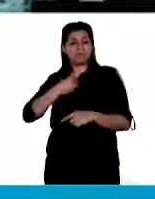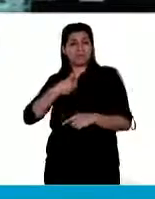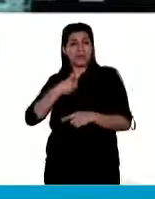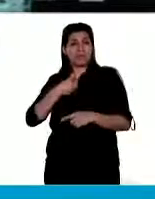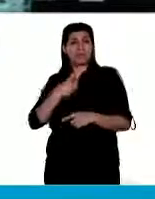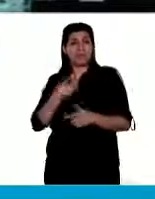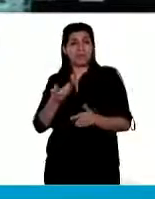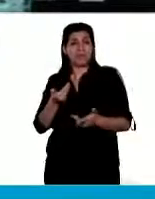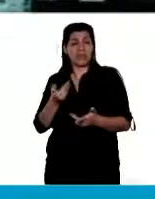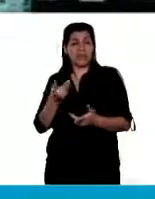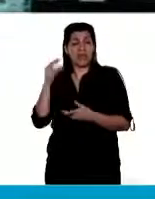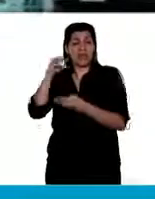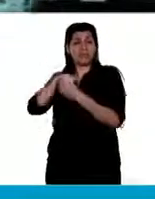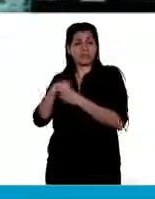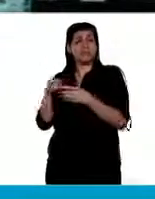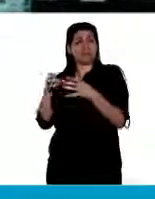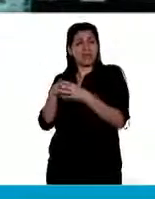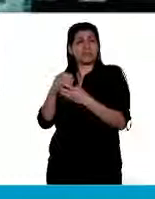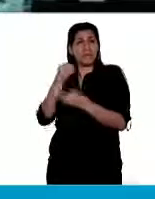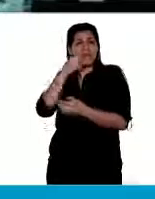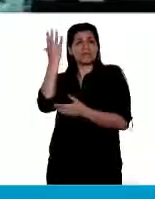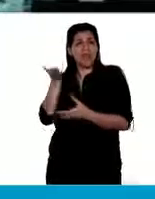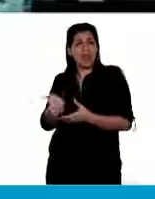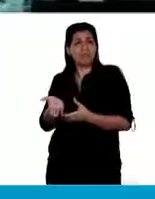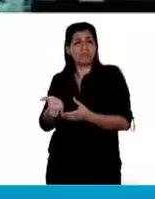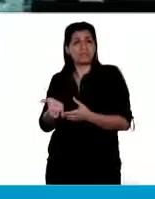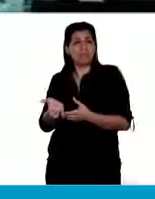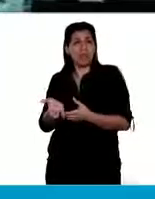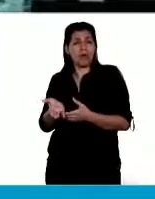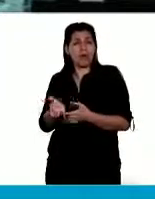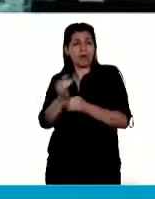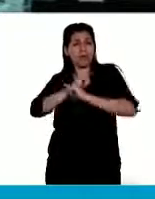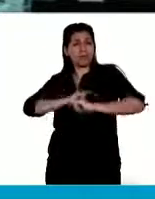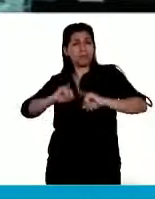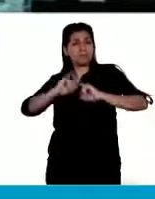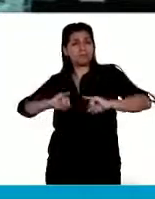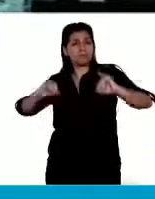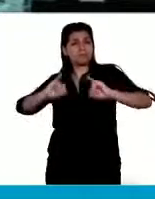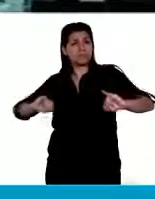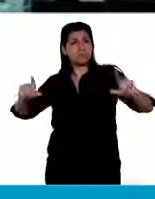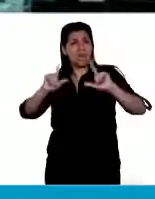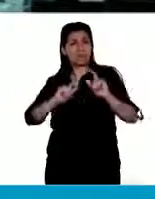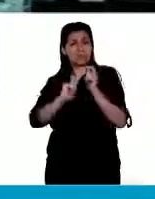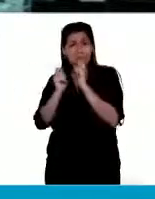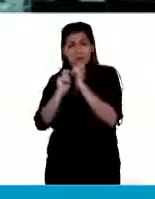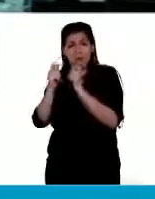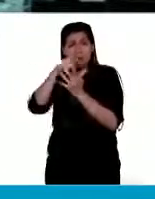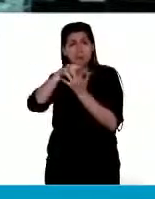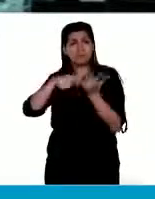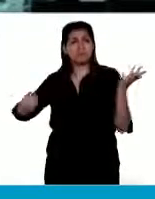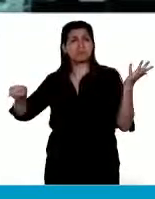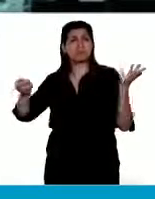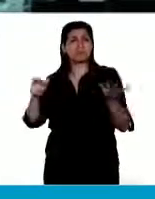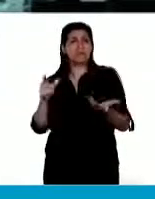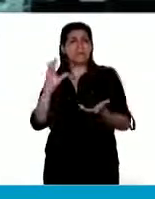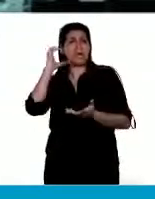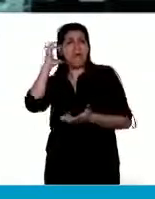del oficialismo, que fue título de todos los medios de comunicación, gráficos, radiales,